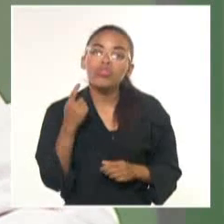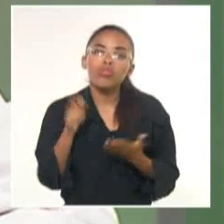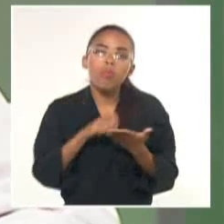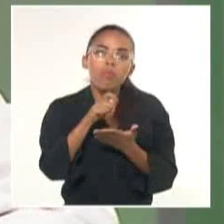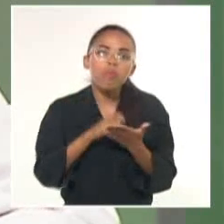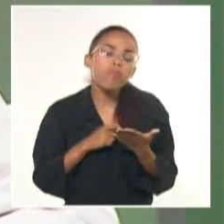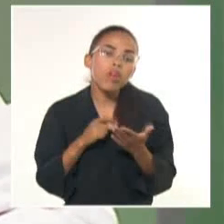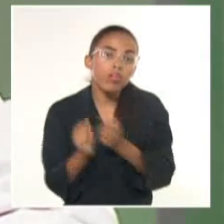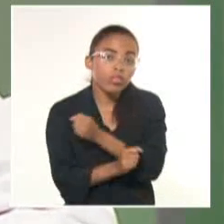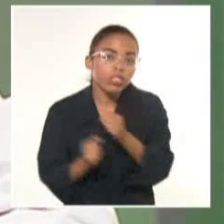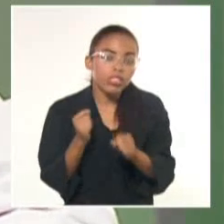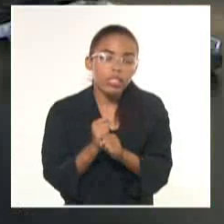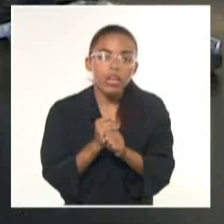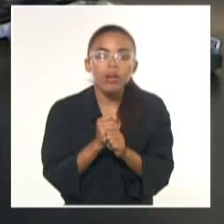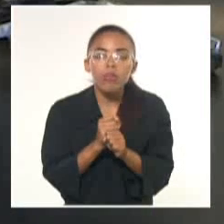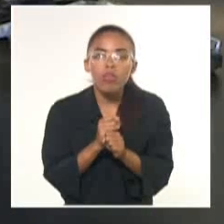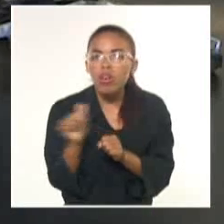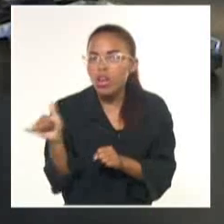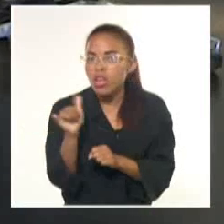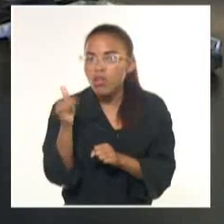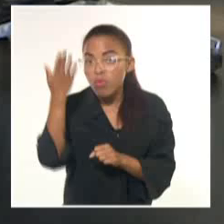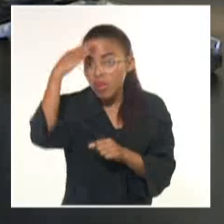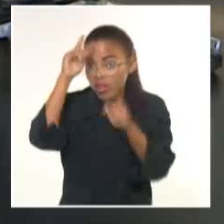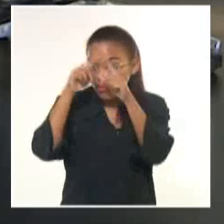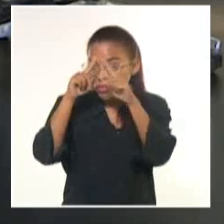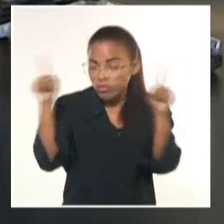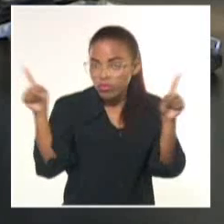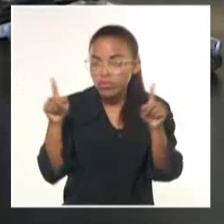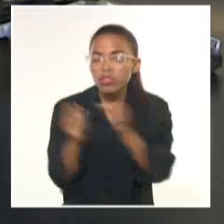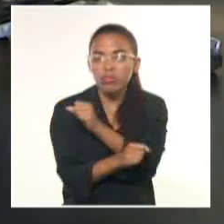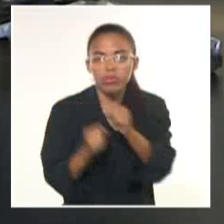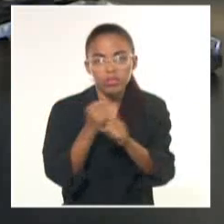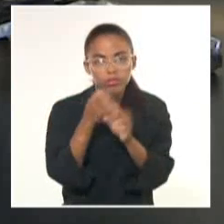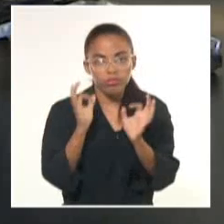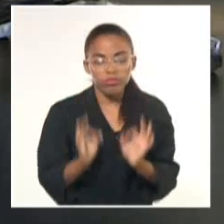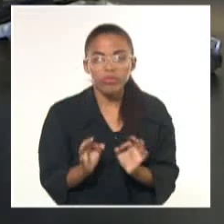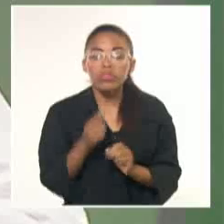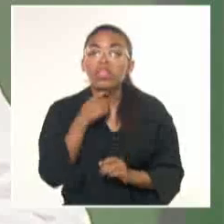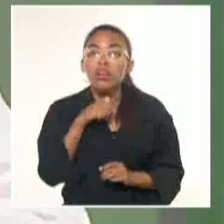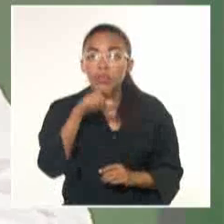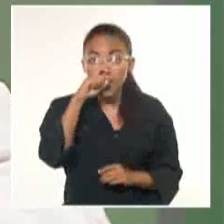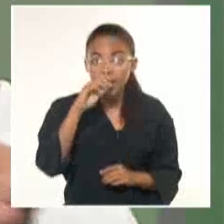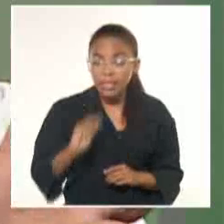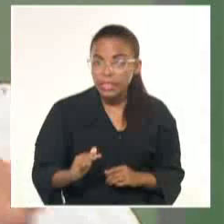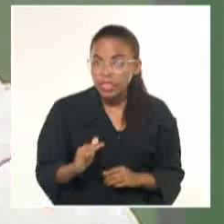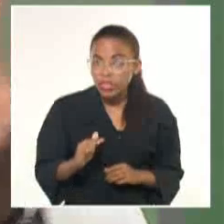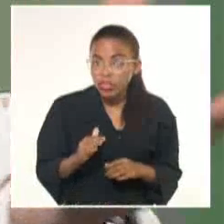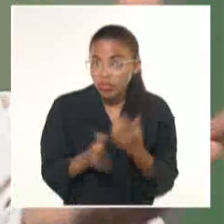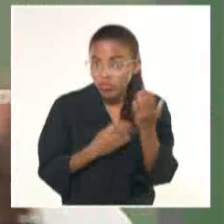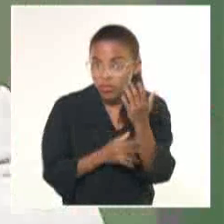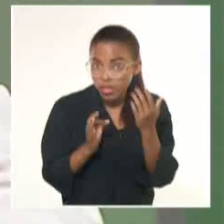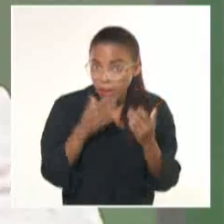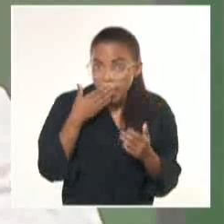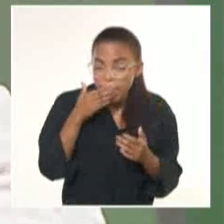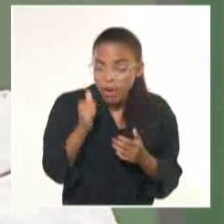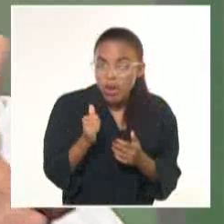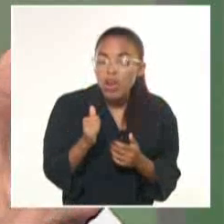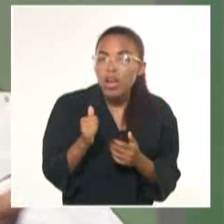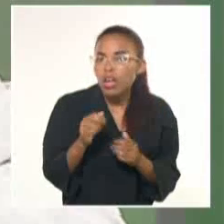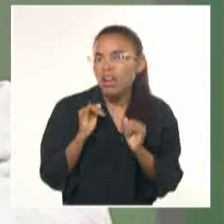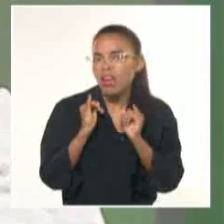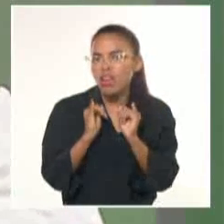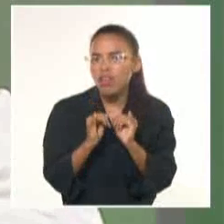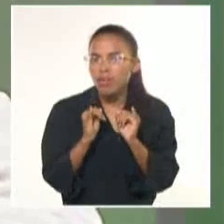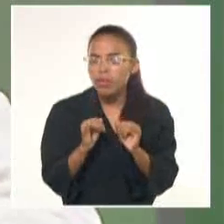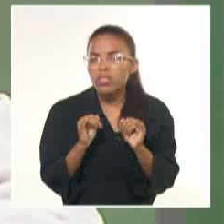usa internacionalmente. Si el niño realmente está mejor, porque las informaciones que tenemos son igual de redes, no hay